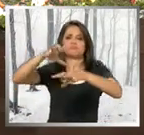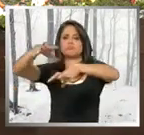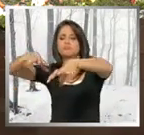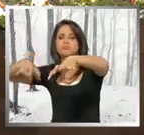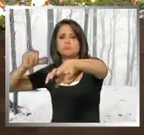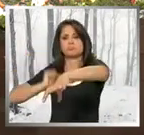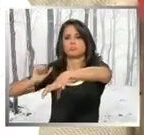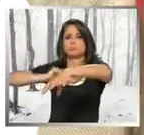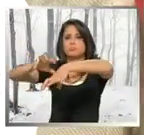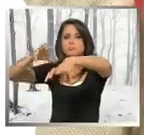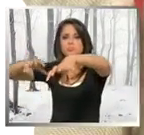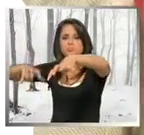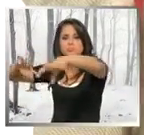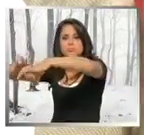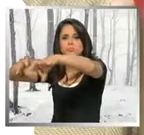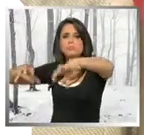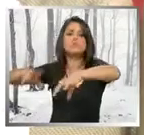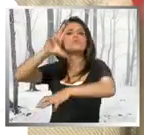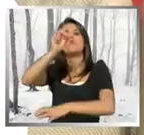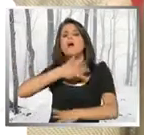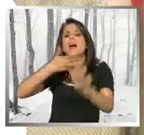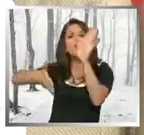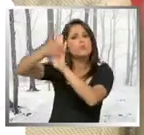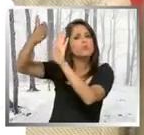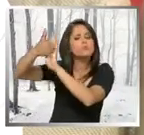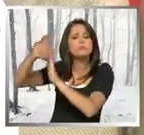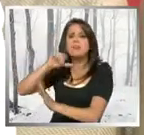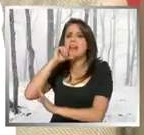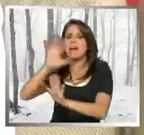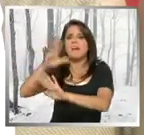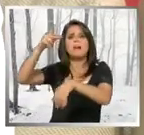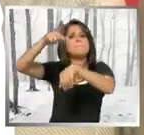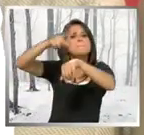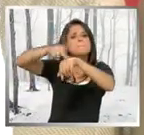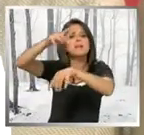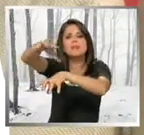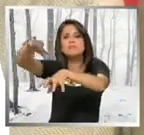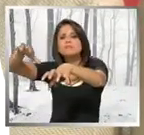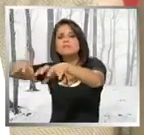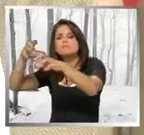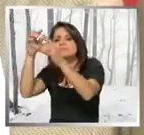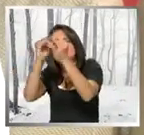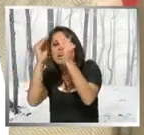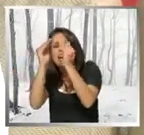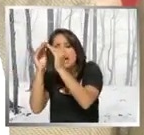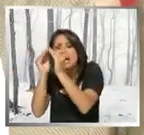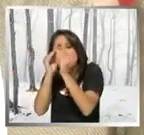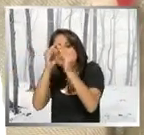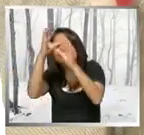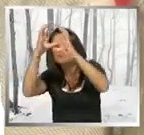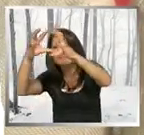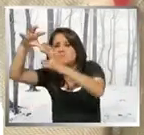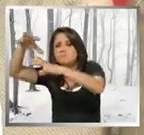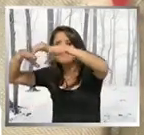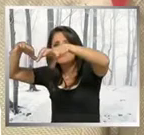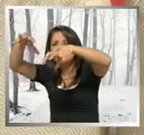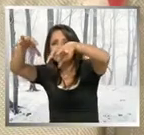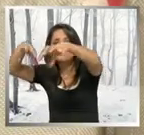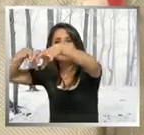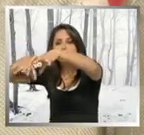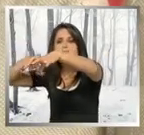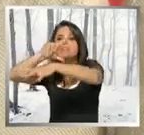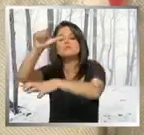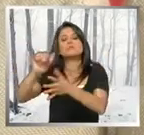más bien caseríos, no había construcciones de piedra, eran jacales. Y bueno, me parece que el tiempo se